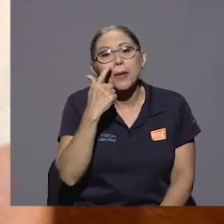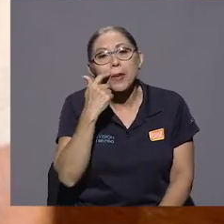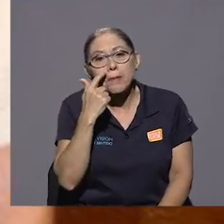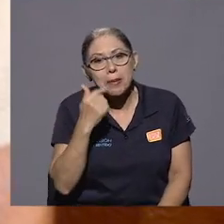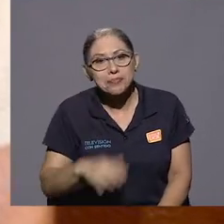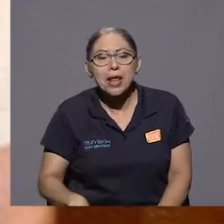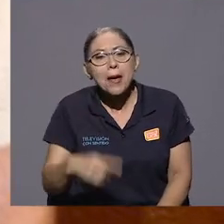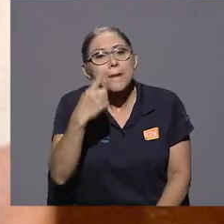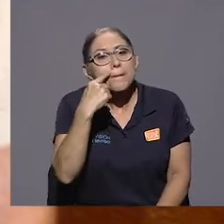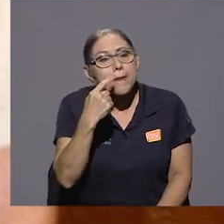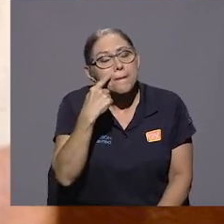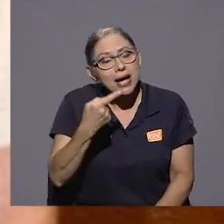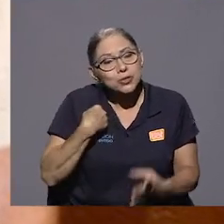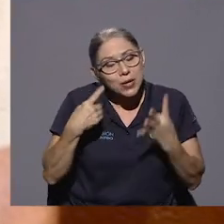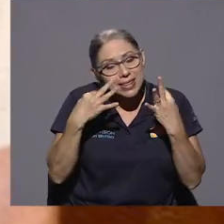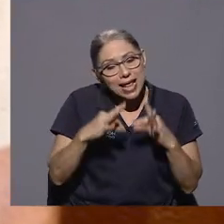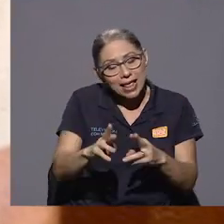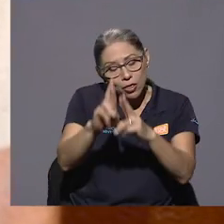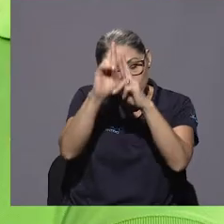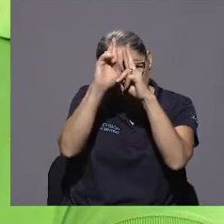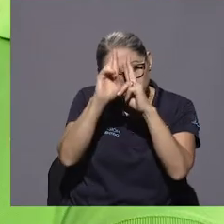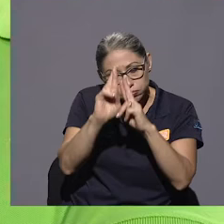de honrar tu nombre